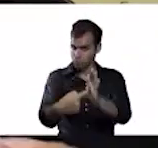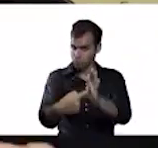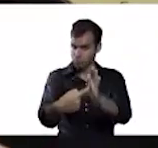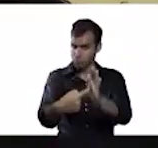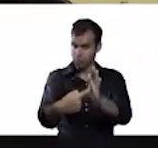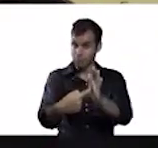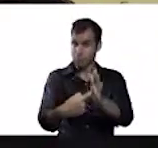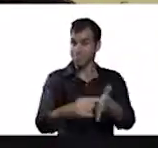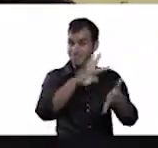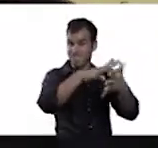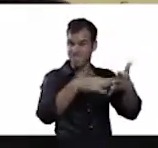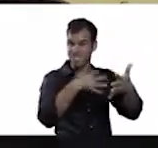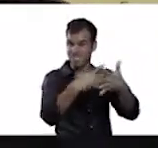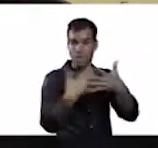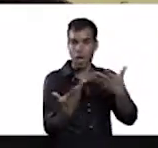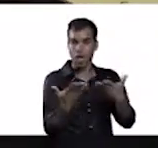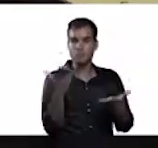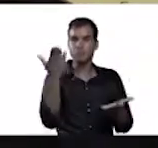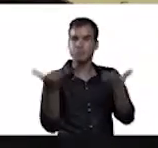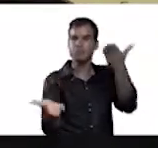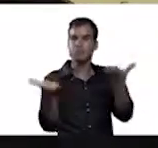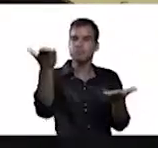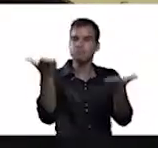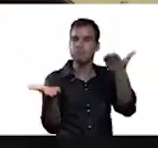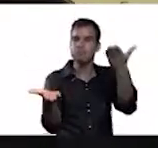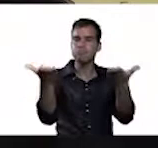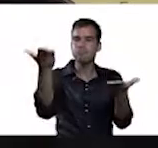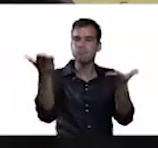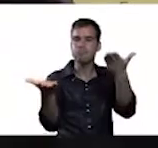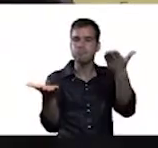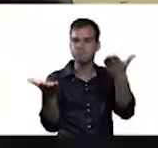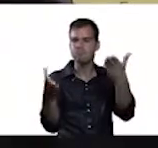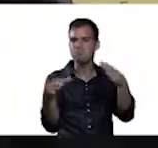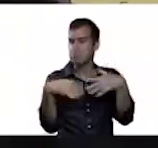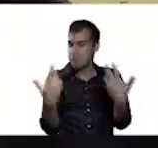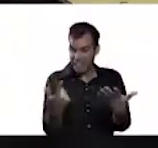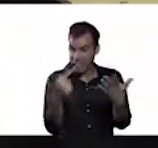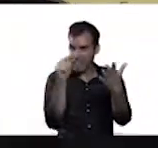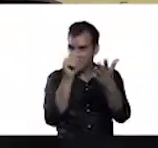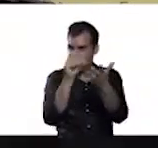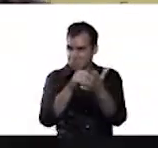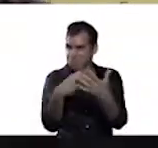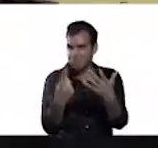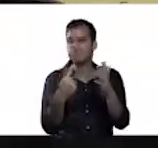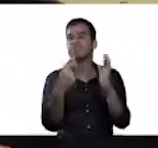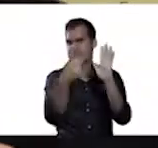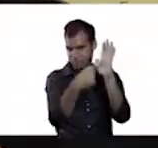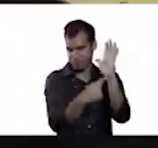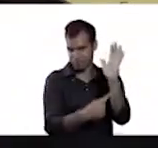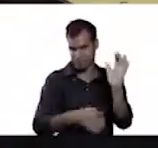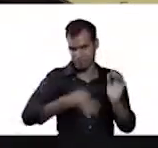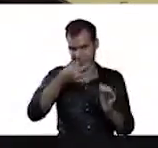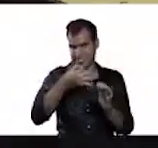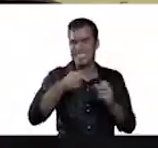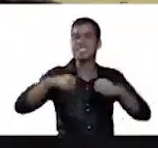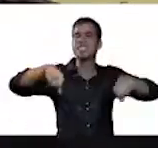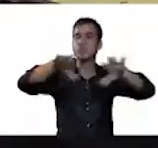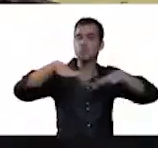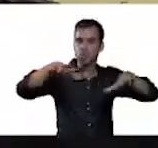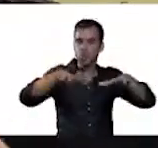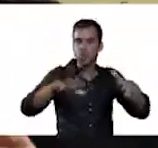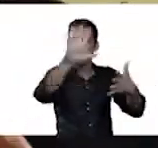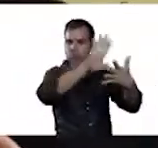tabla comparativa en la cual se tengan en cuenta los siguientes elementos: situación geográfica,